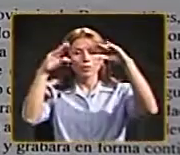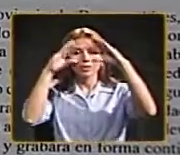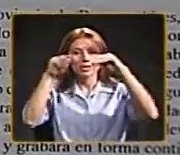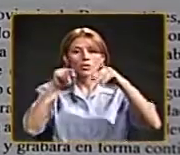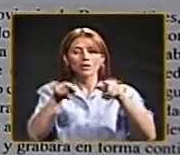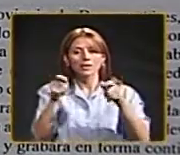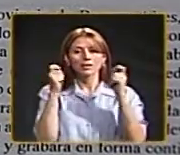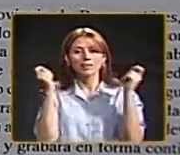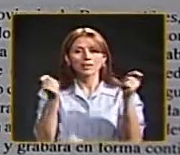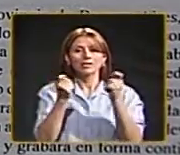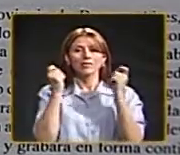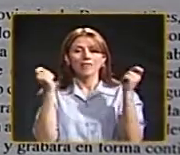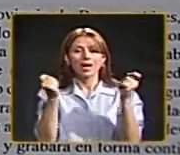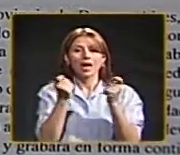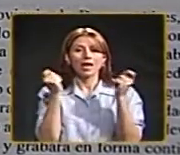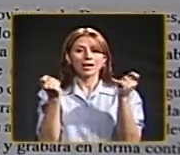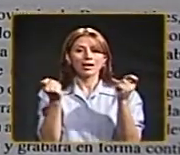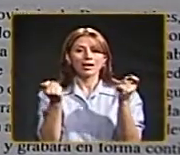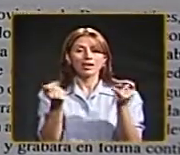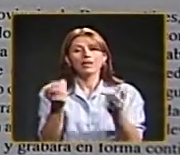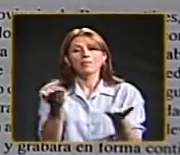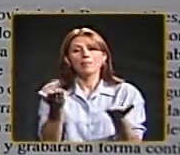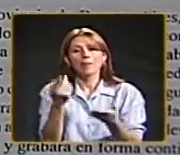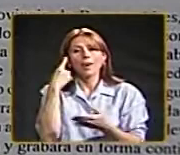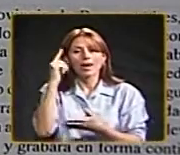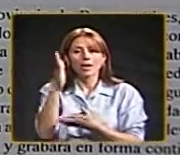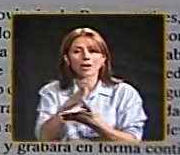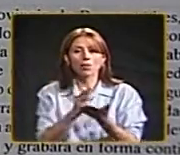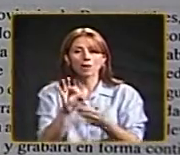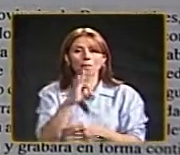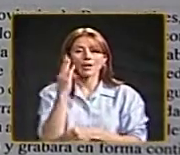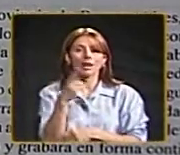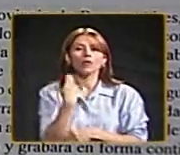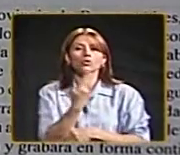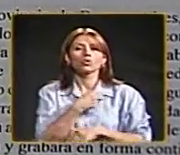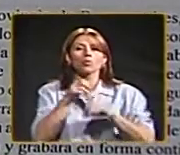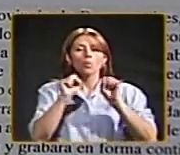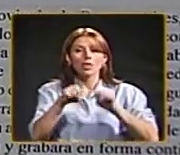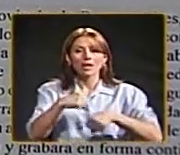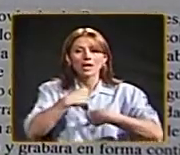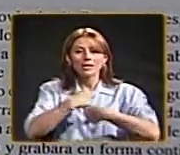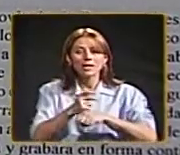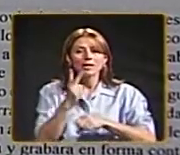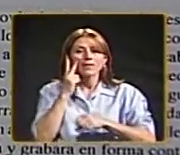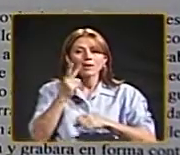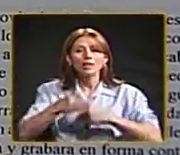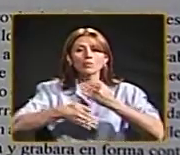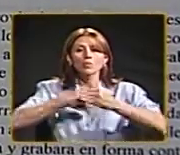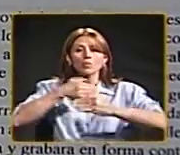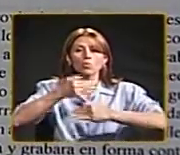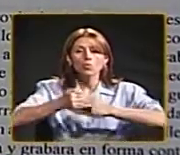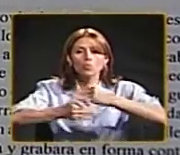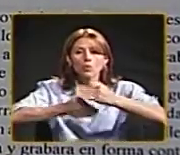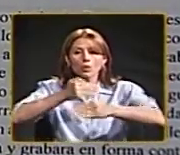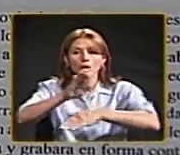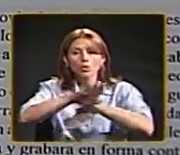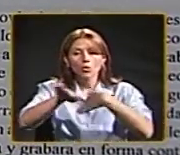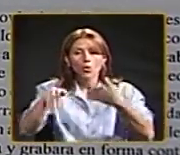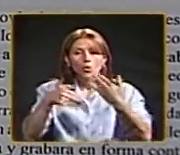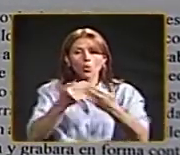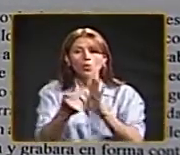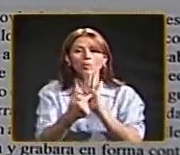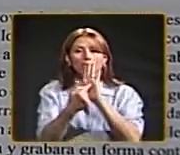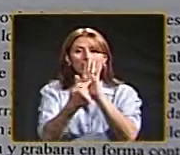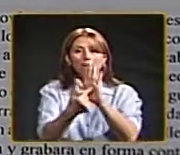de edición en eso, que de alguna manera fuera creando también toda esta secuencia de las obras presentadas al público. Pero bueno, ya